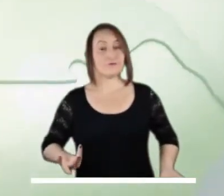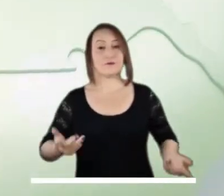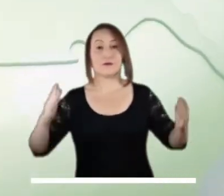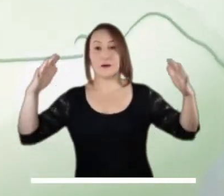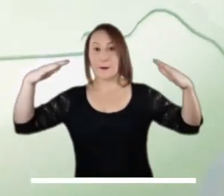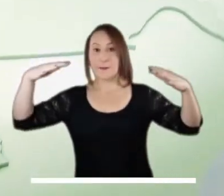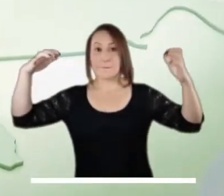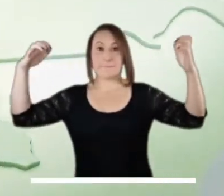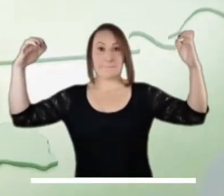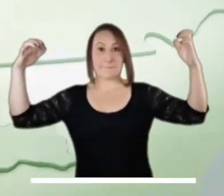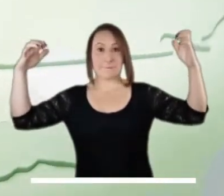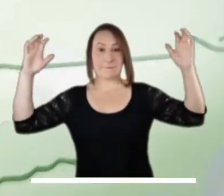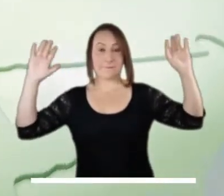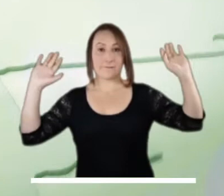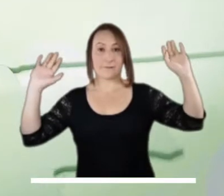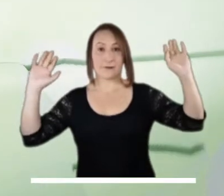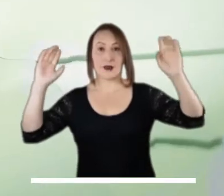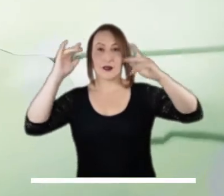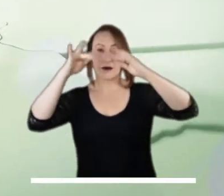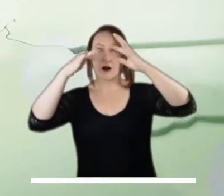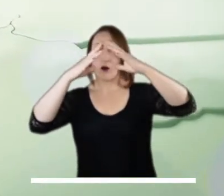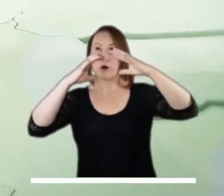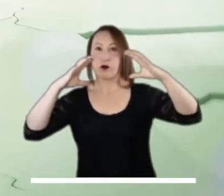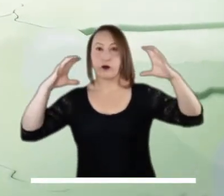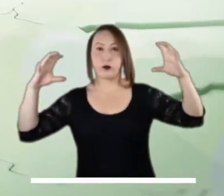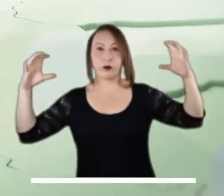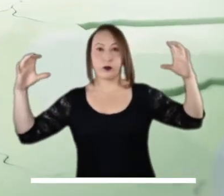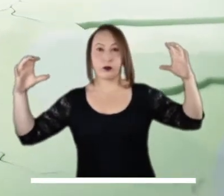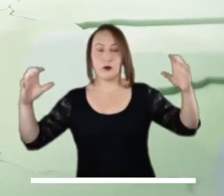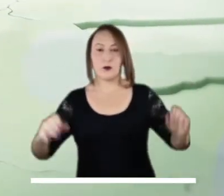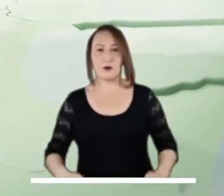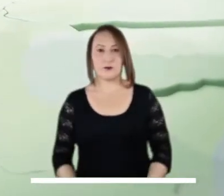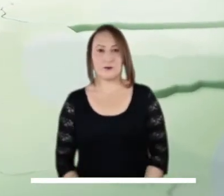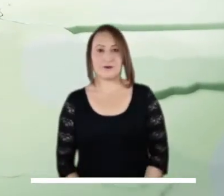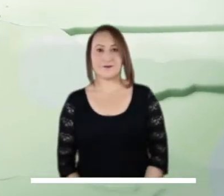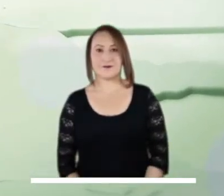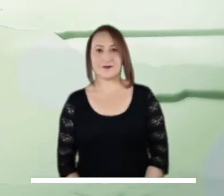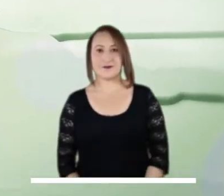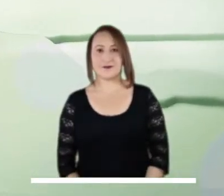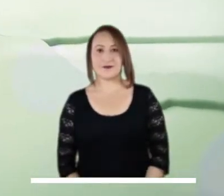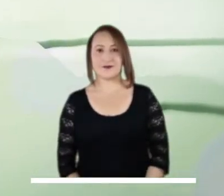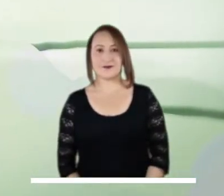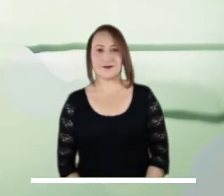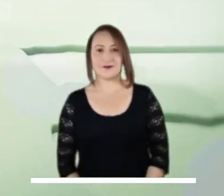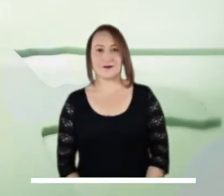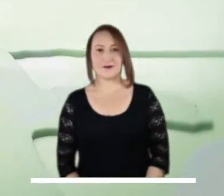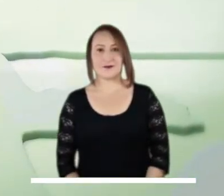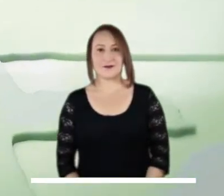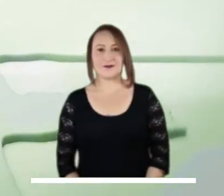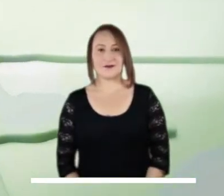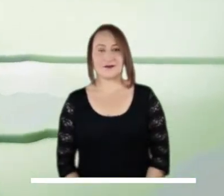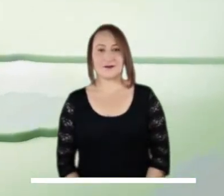También en los llanos orientales se podrá observar un tiempo sin lluvias. El cielo presentará nubosidad parcial.